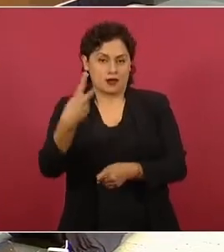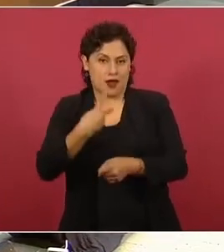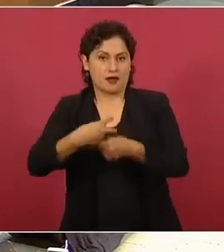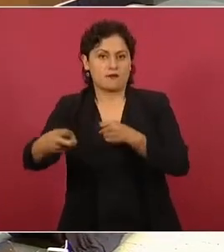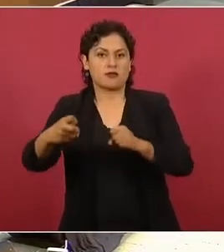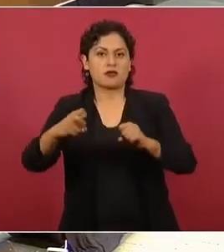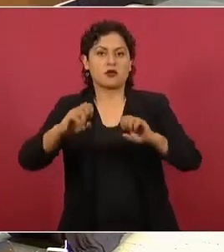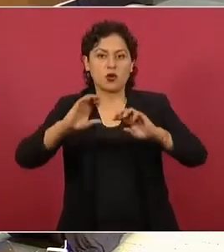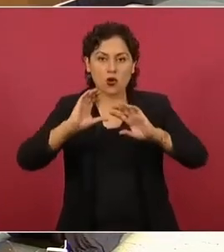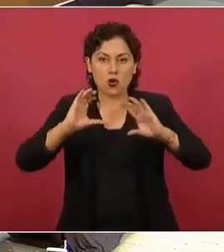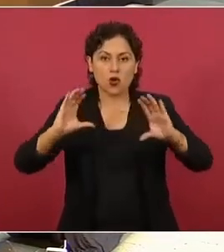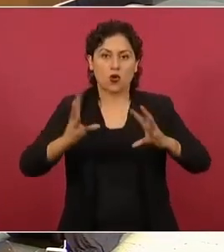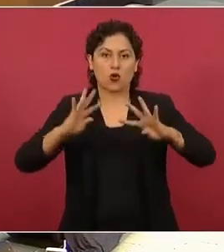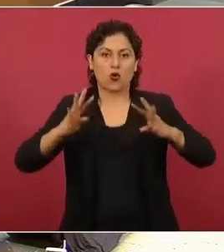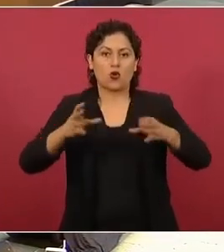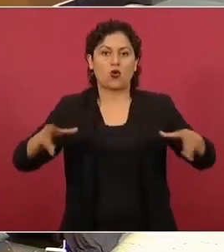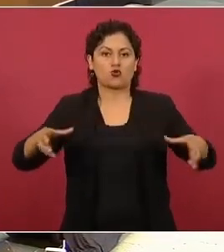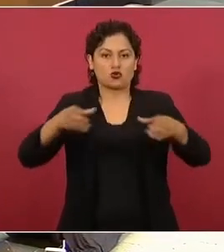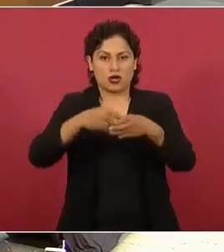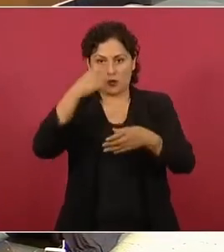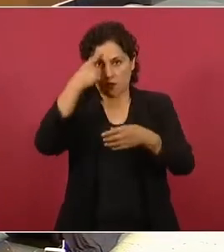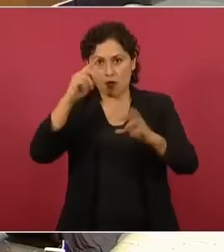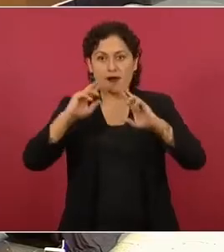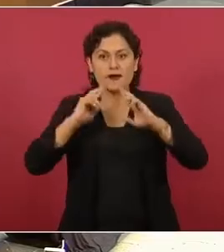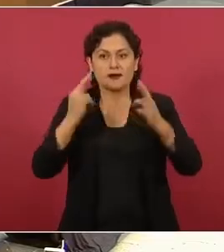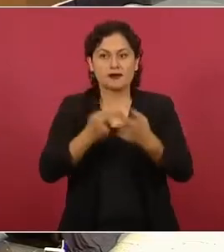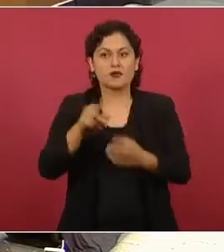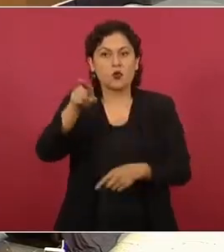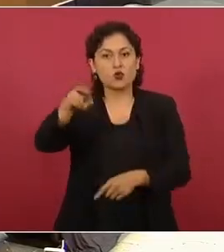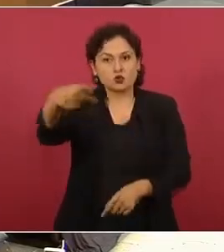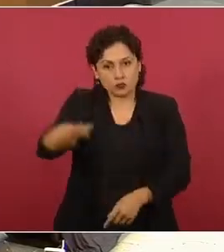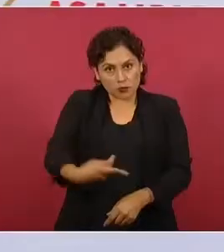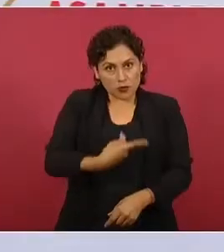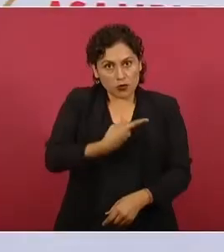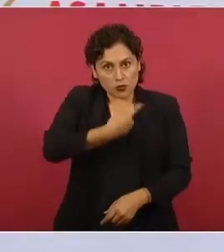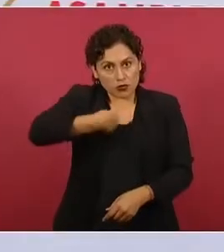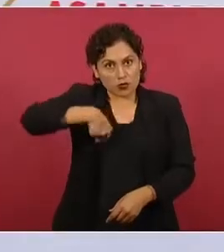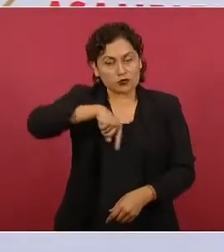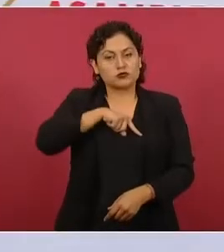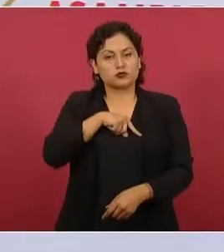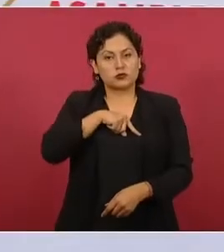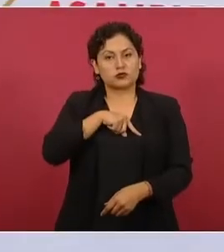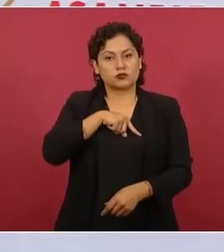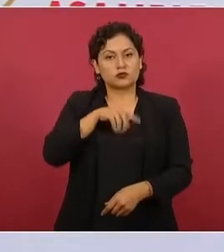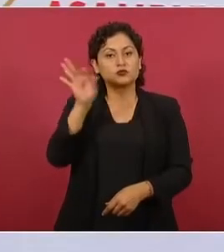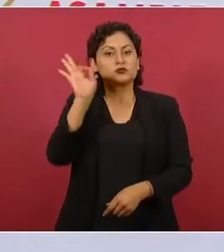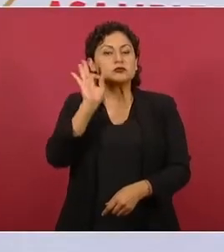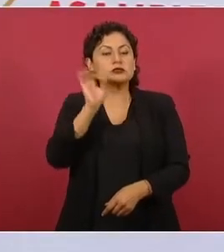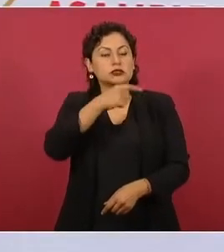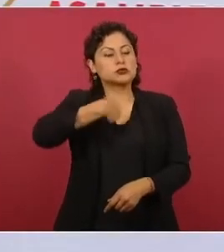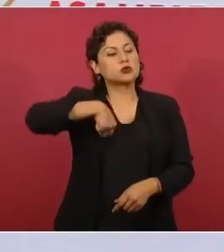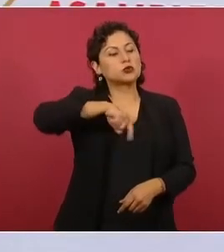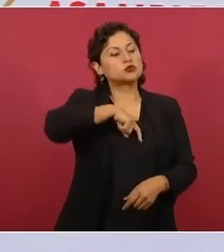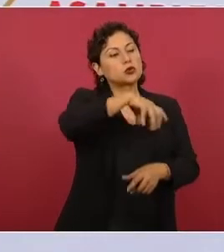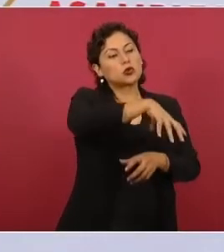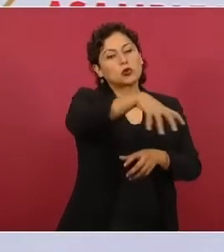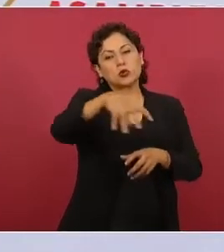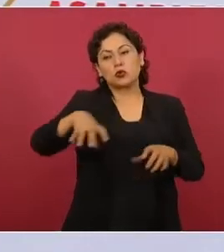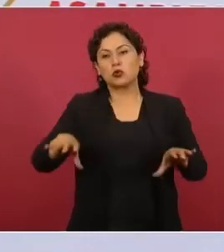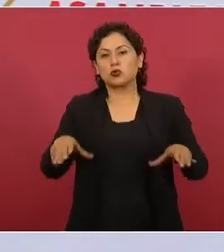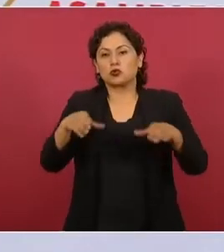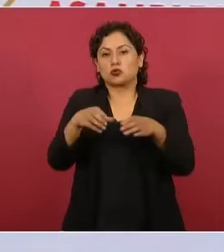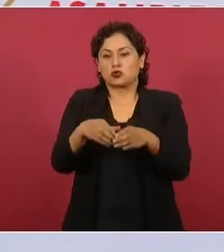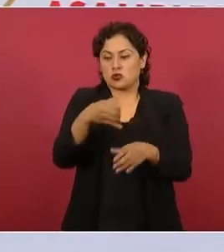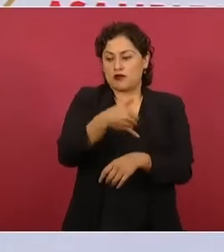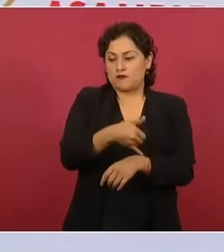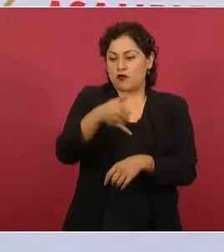usted, cuando nos preguntó si estábamos de acuerdo los sectores en que el dinero del Infonavit